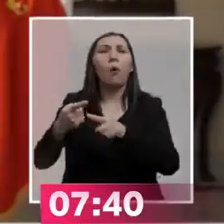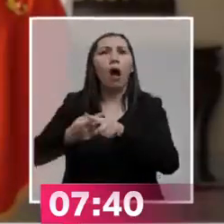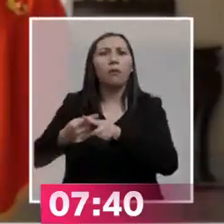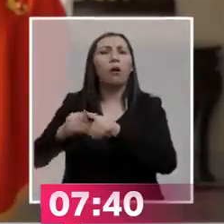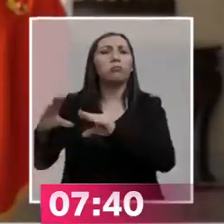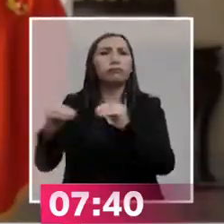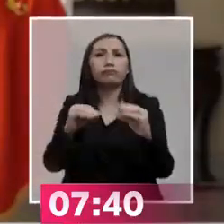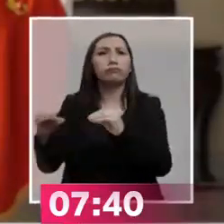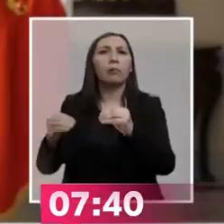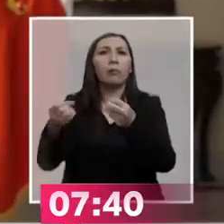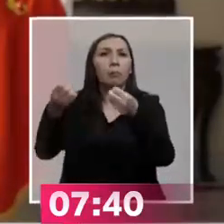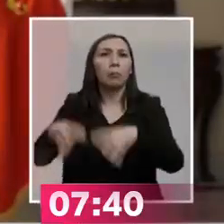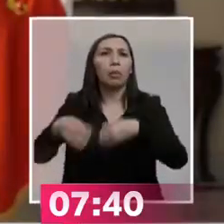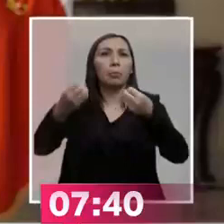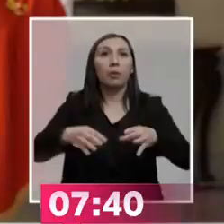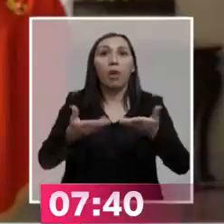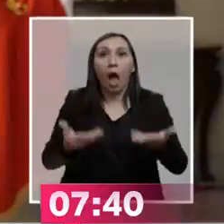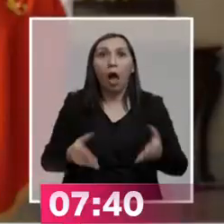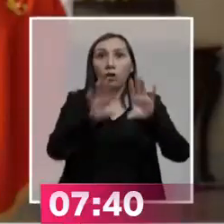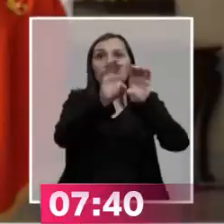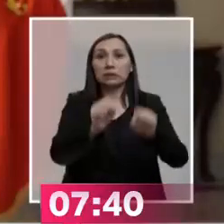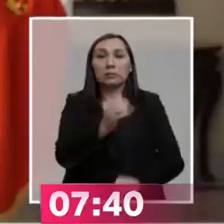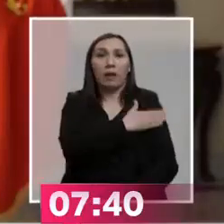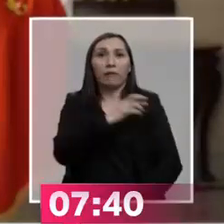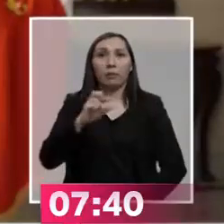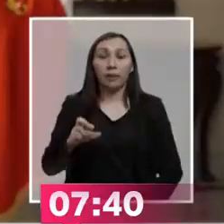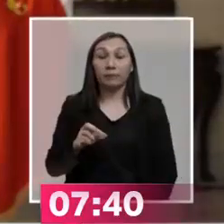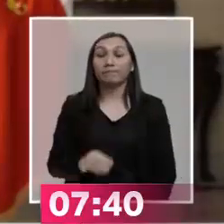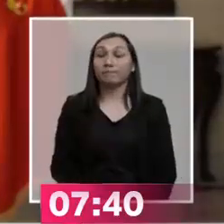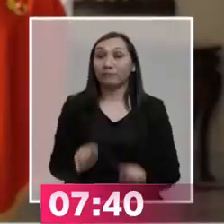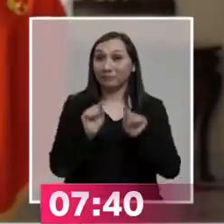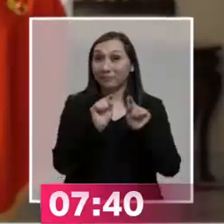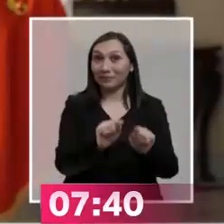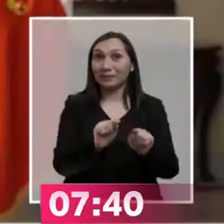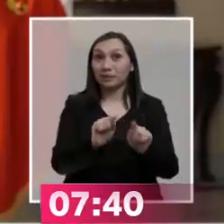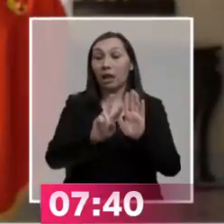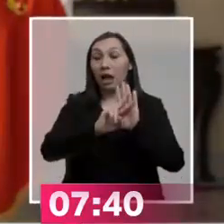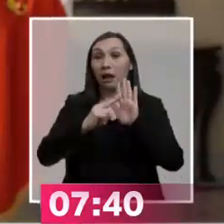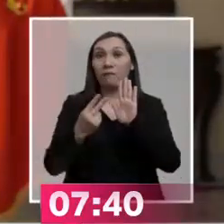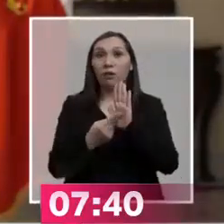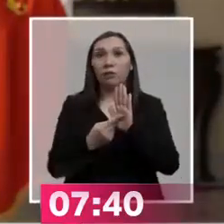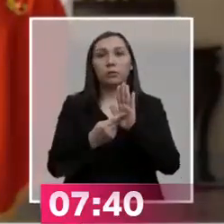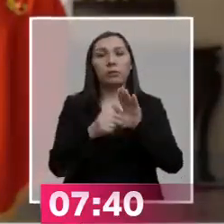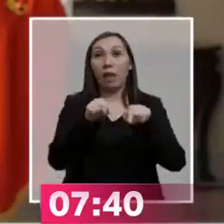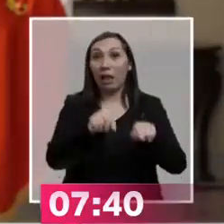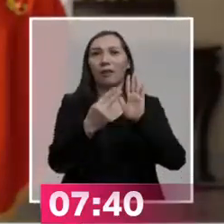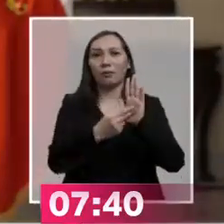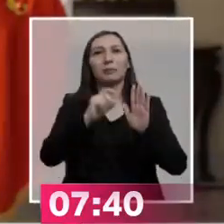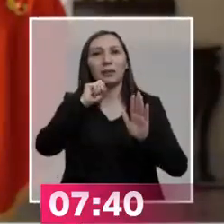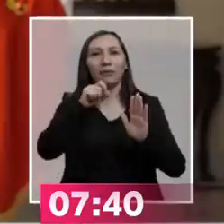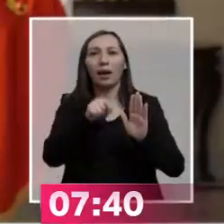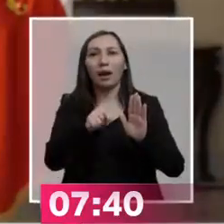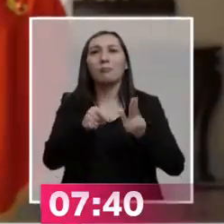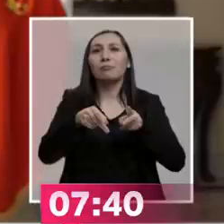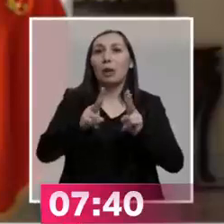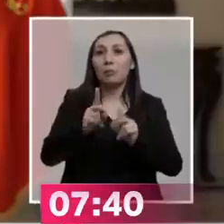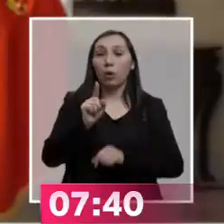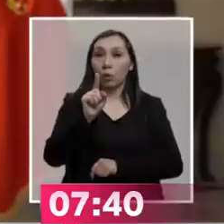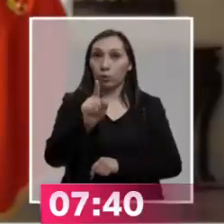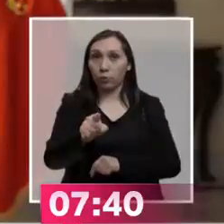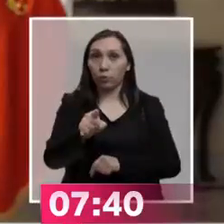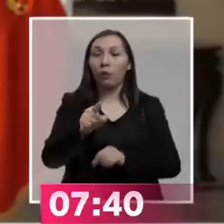la tercera es la vencida. Ojalá que se llegue a algún acuerdo y que pueda salir durante esta administración. Primero,